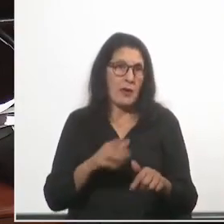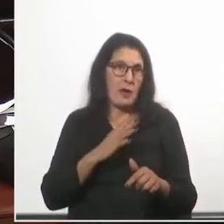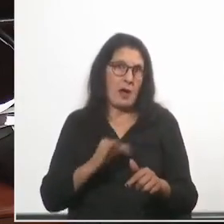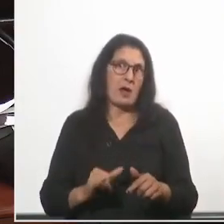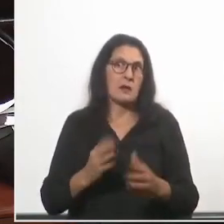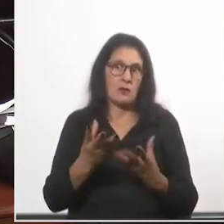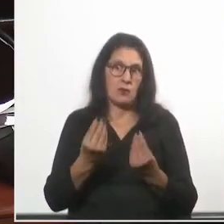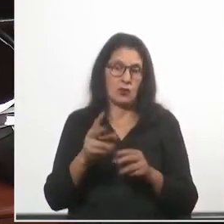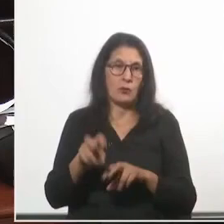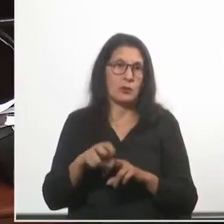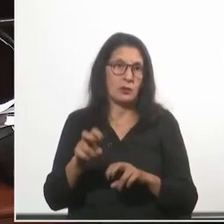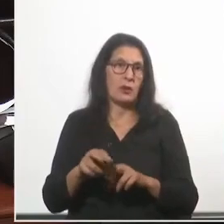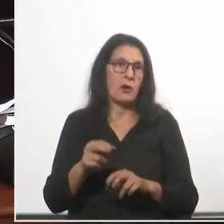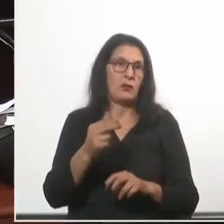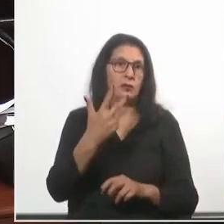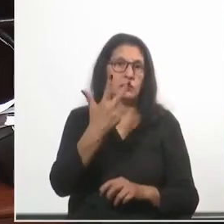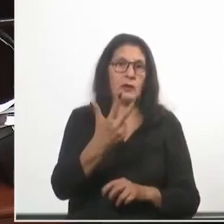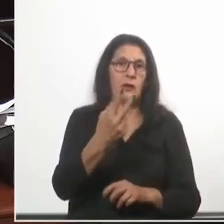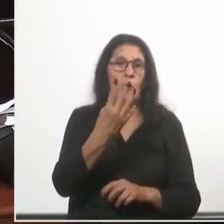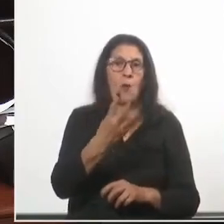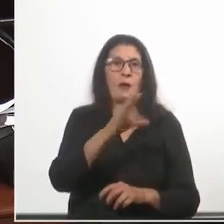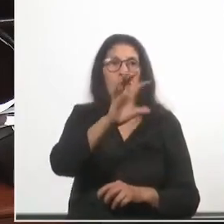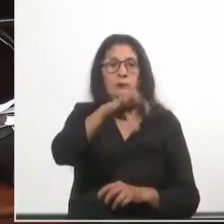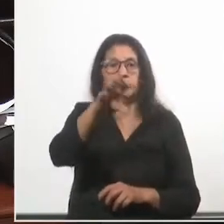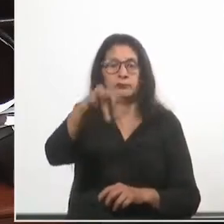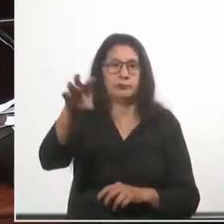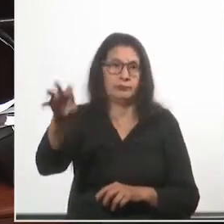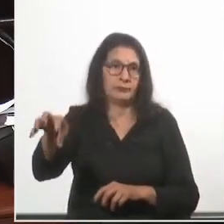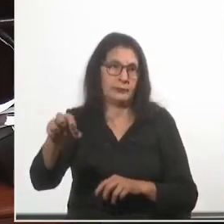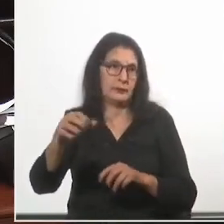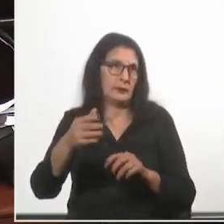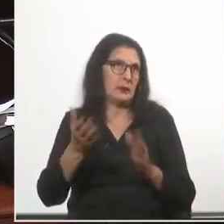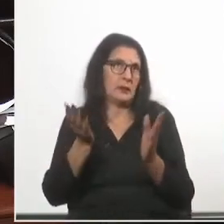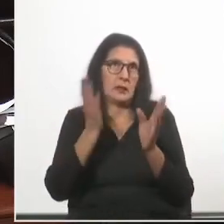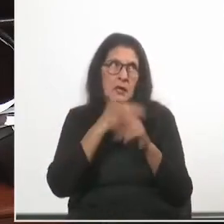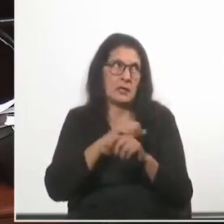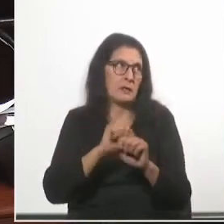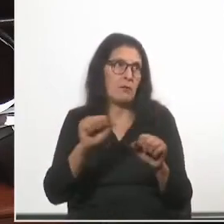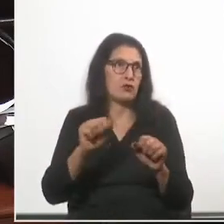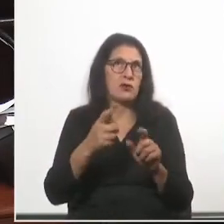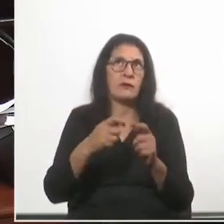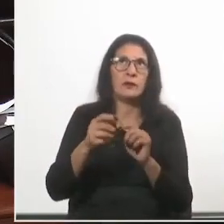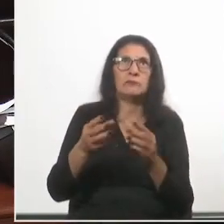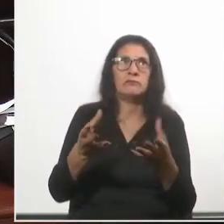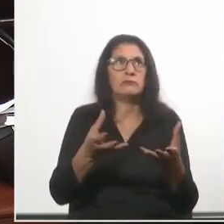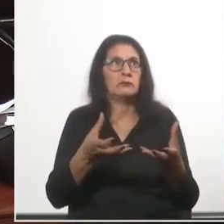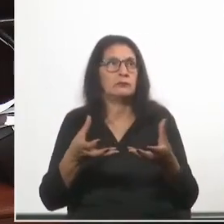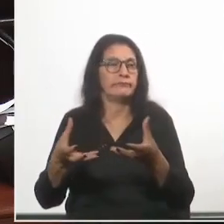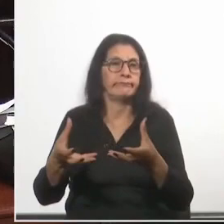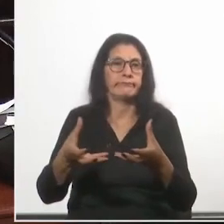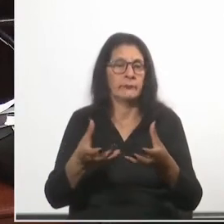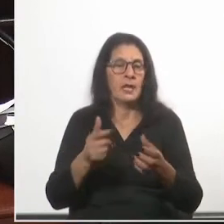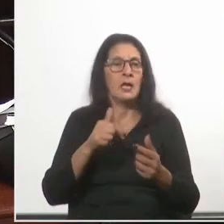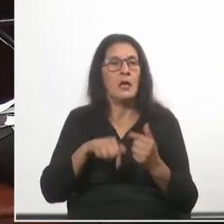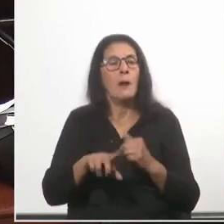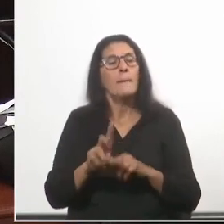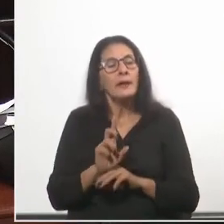de productores con 3 o 4 zafras de lana en los galpones, y es imposible colocarlo.